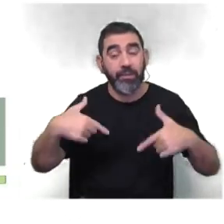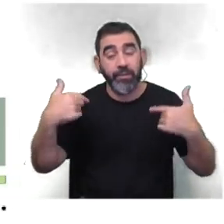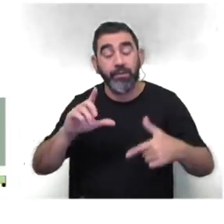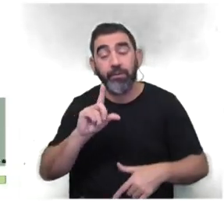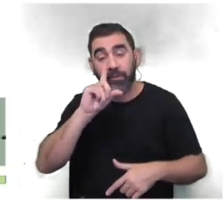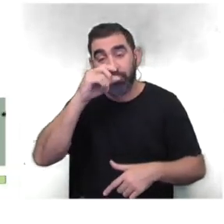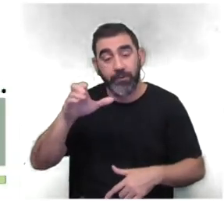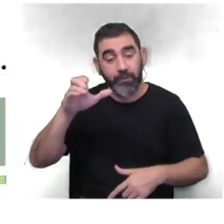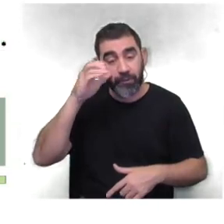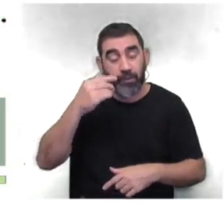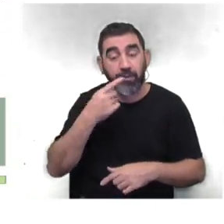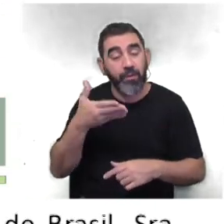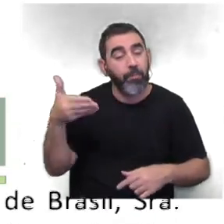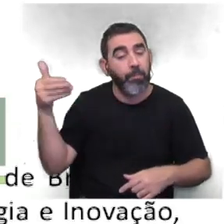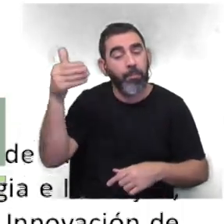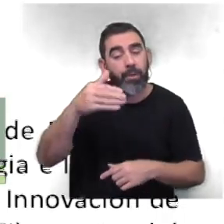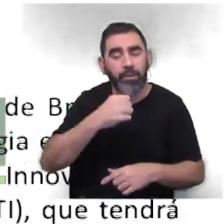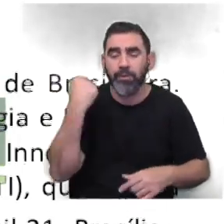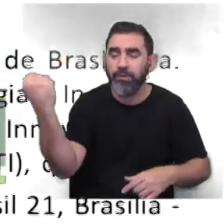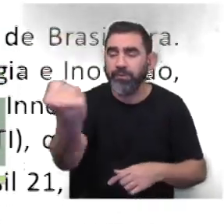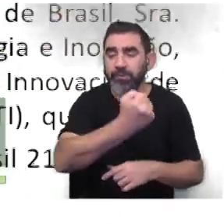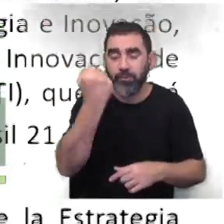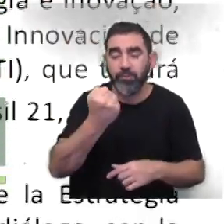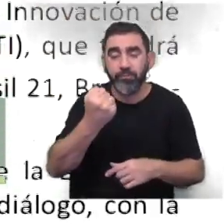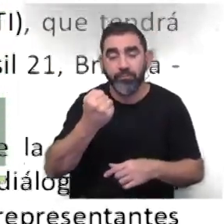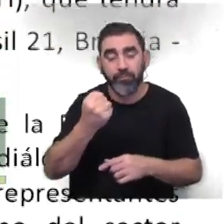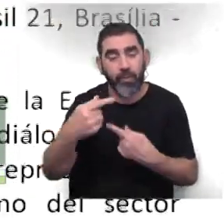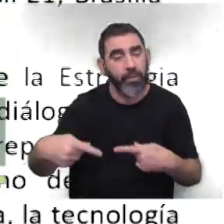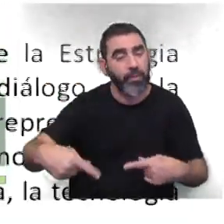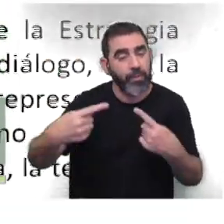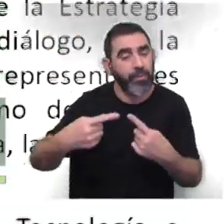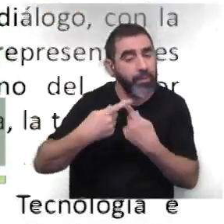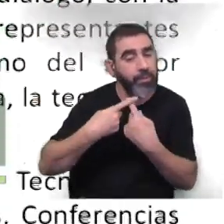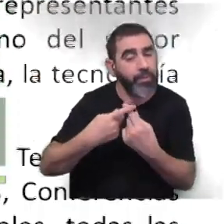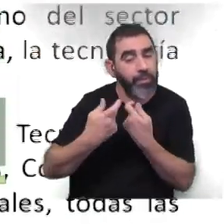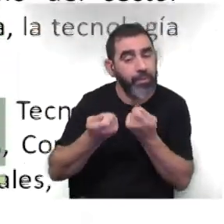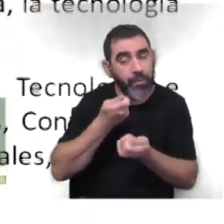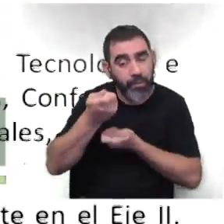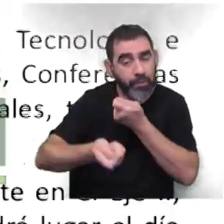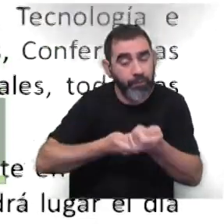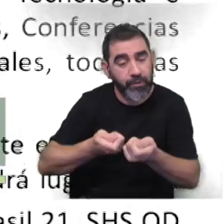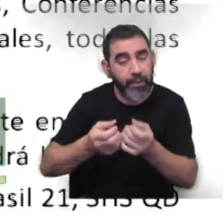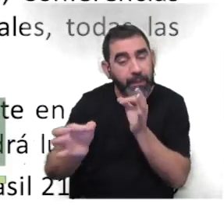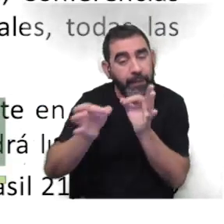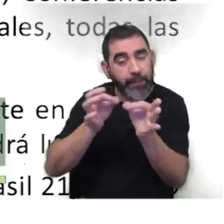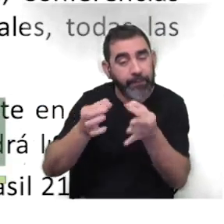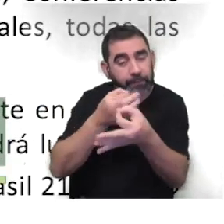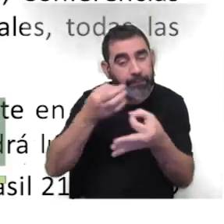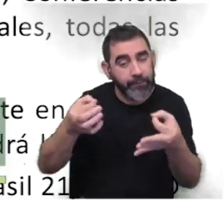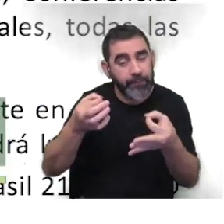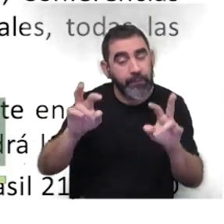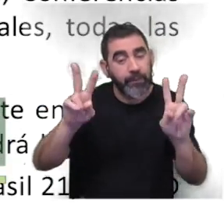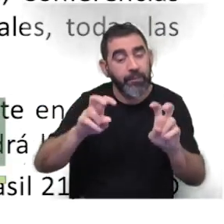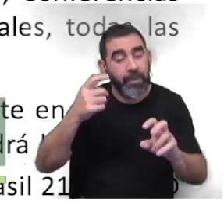montevideos indica que su participación será fundamental para enriquecer los debates y contribuirá a la construcción de una estrategia sólida y eficaz en el